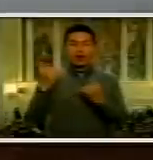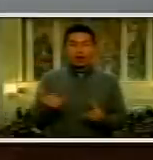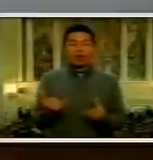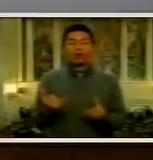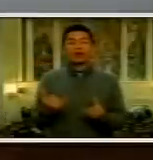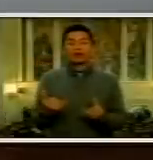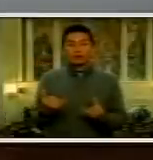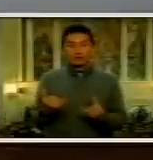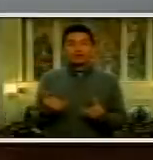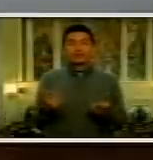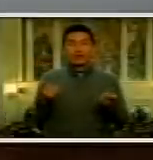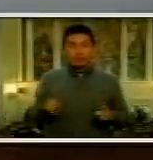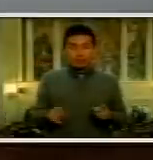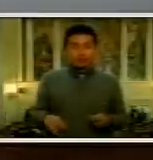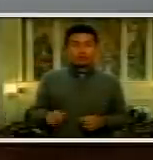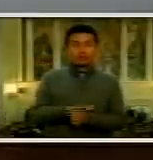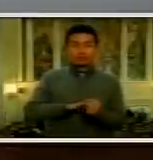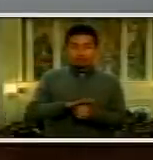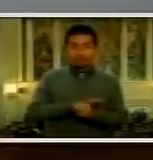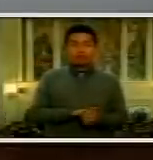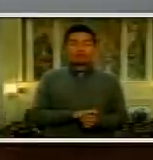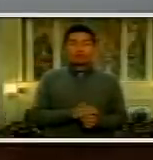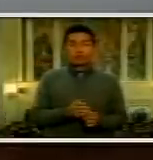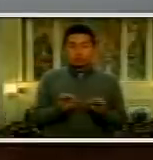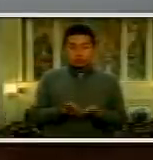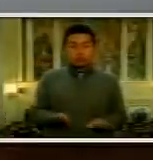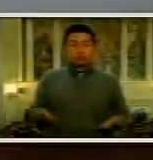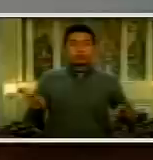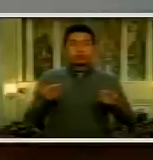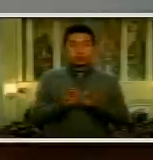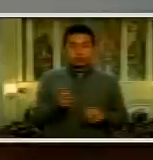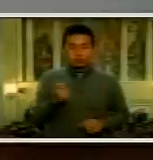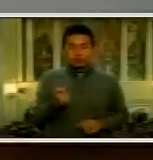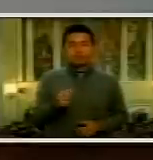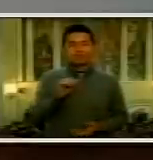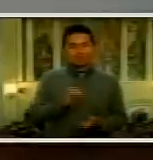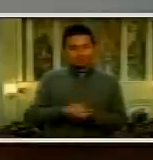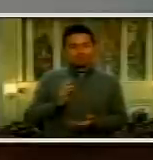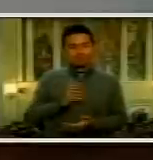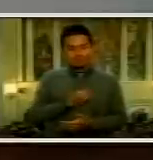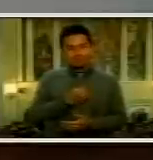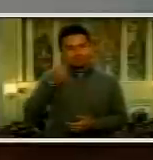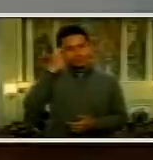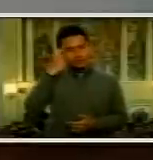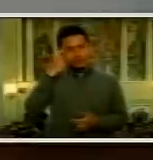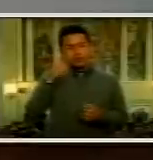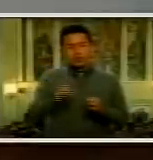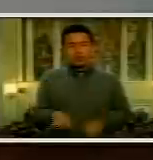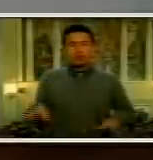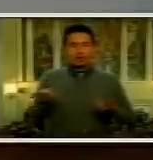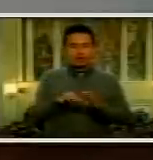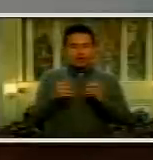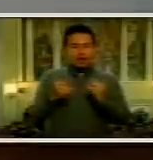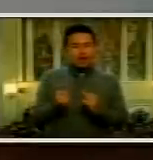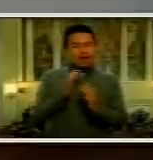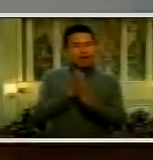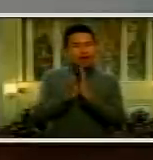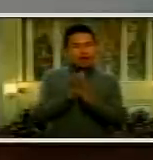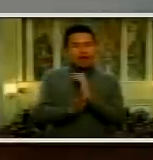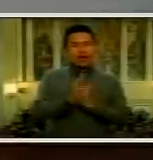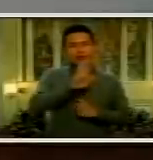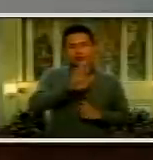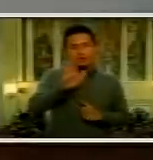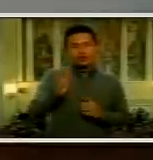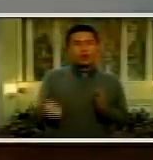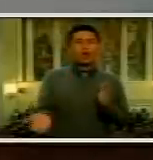horas cruciales. Y es por eso que consideramos fundamental transmitirles